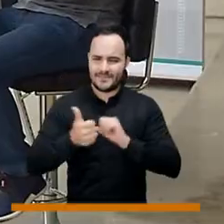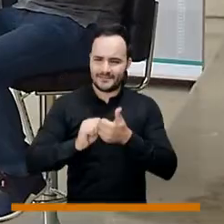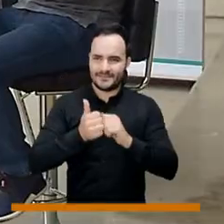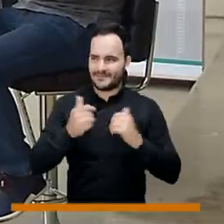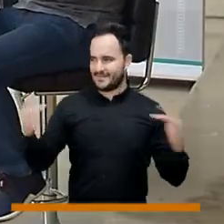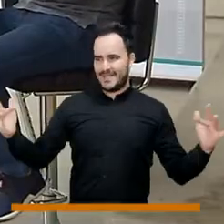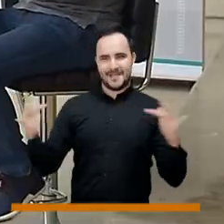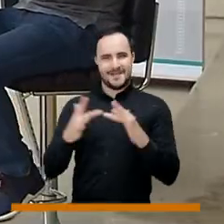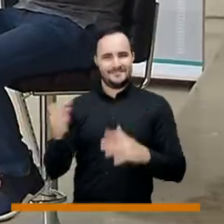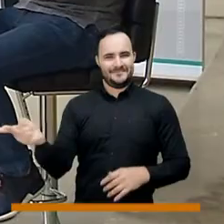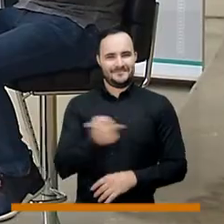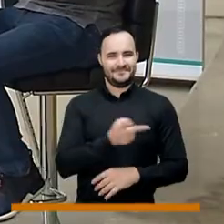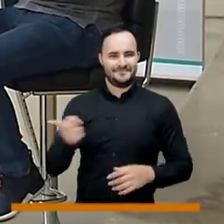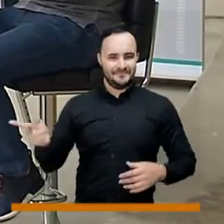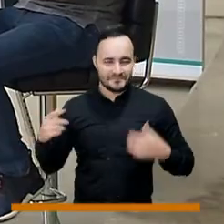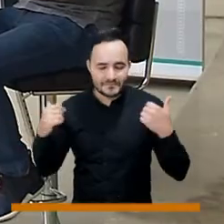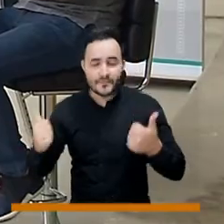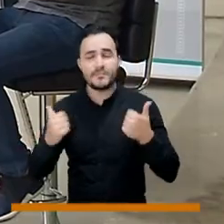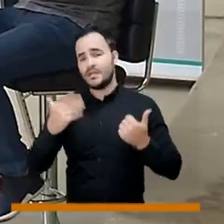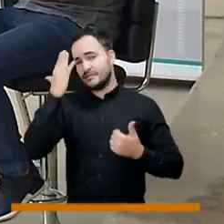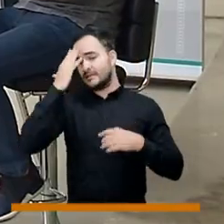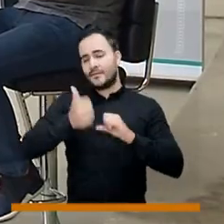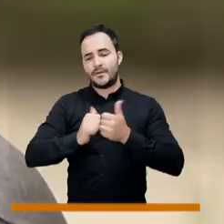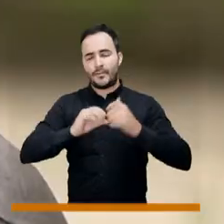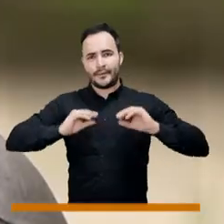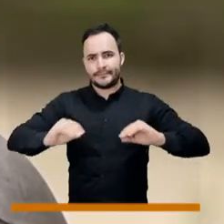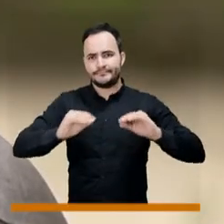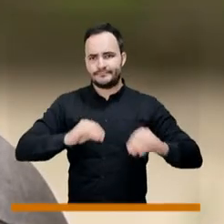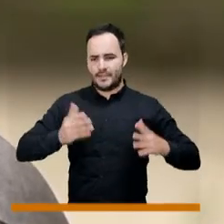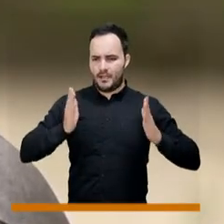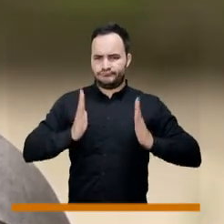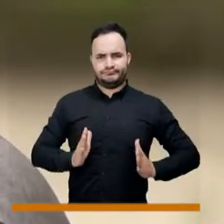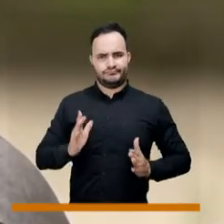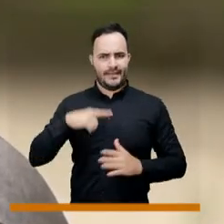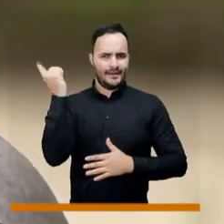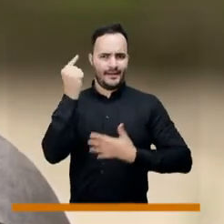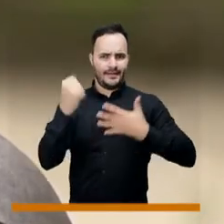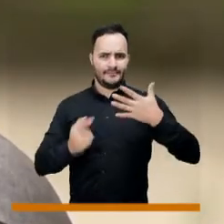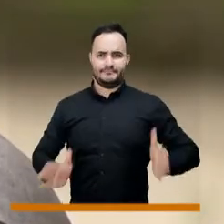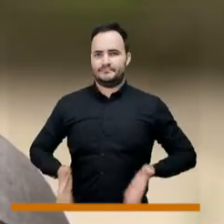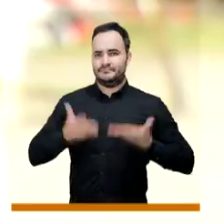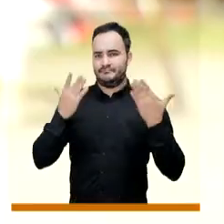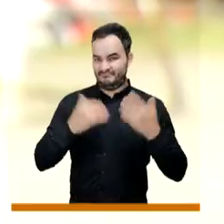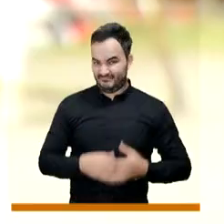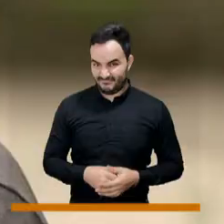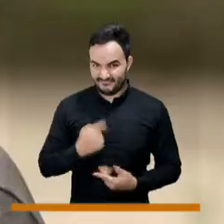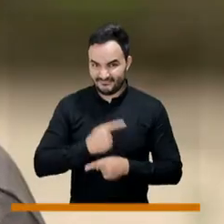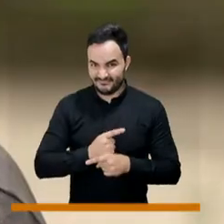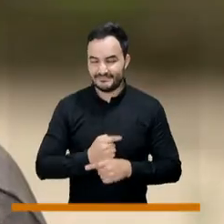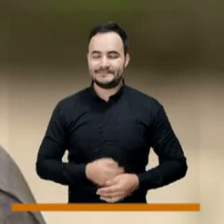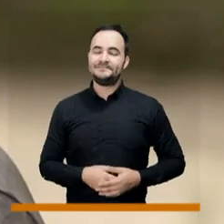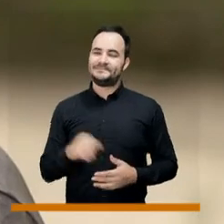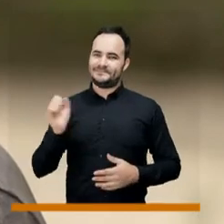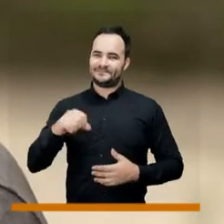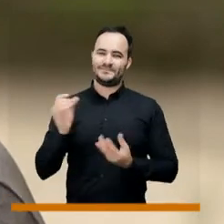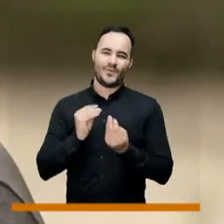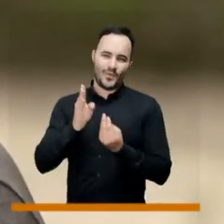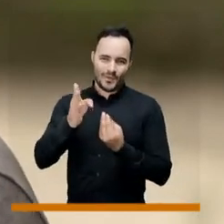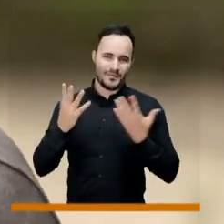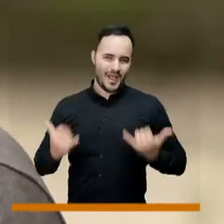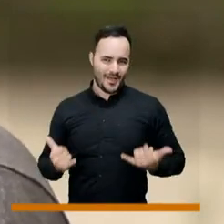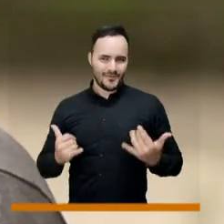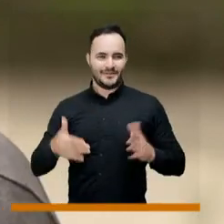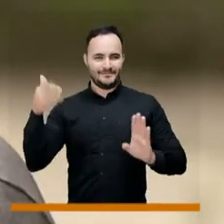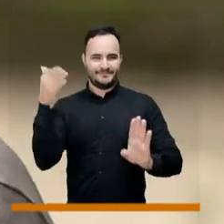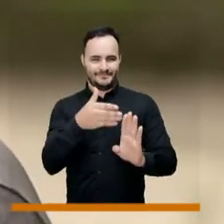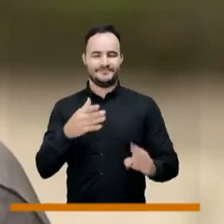como formadores, además, de seres humanos a través de todas esas disciplinas y la práctica física. Y ahorita estamos con el tema del